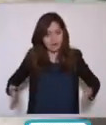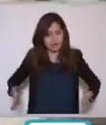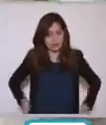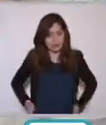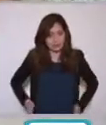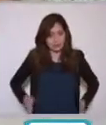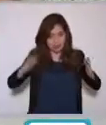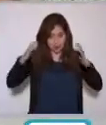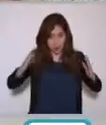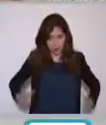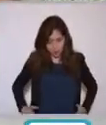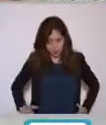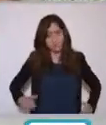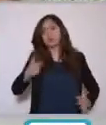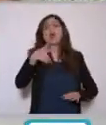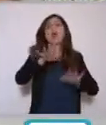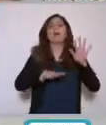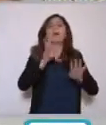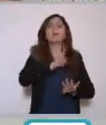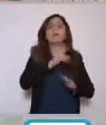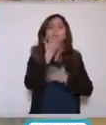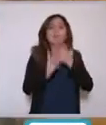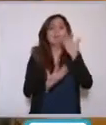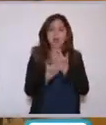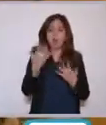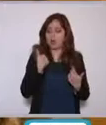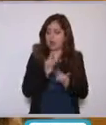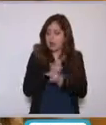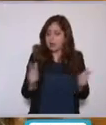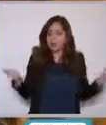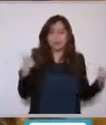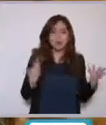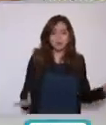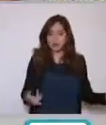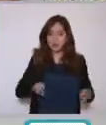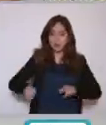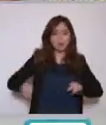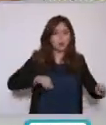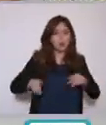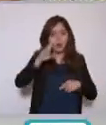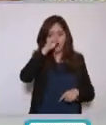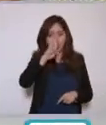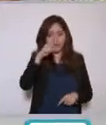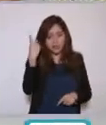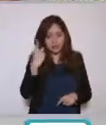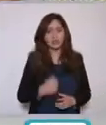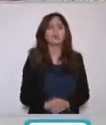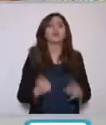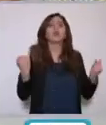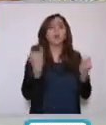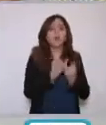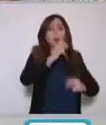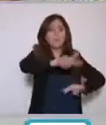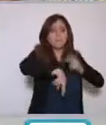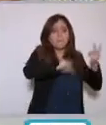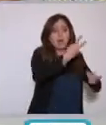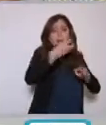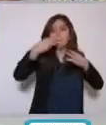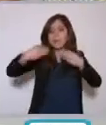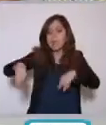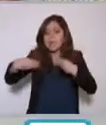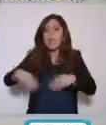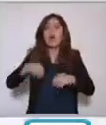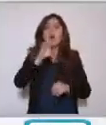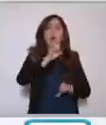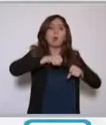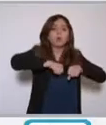cuerpo, ¿no? Muy bien. Aparte de que como mis manos están libres es comodísimo. O desde para mi ir punto de a, vista como es la dice mejor. Pame, mercado súper. Mercado Ahí súper, está, exactamente. traes las